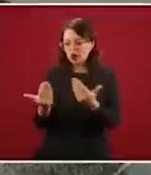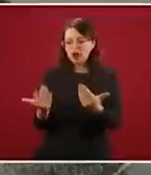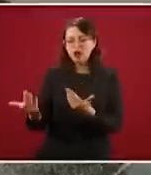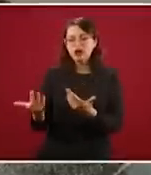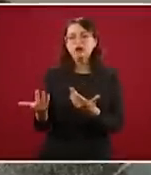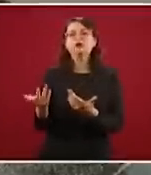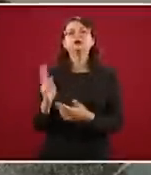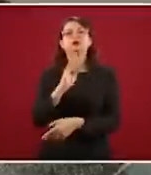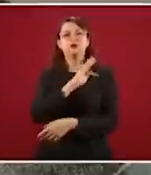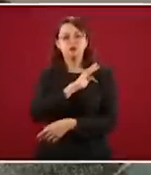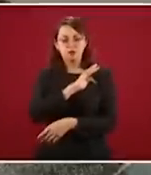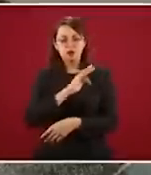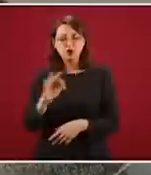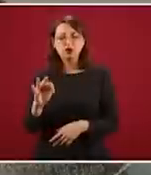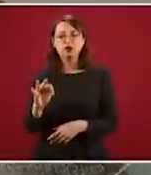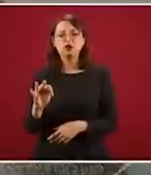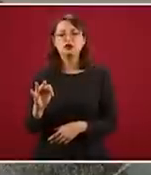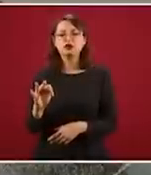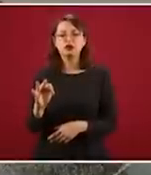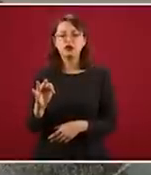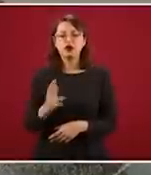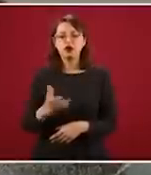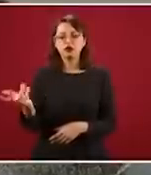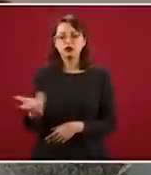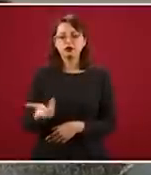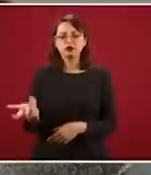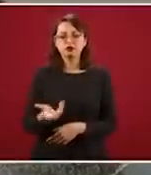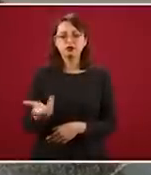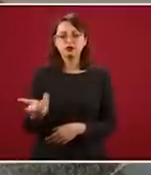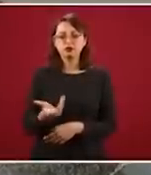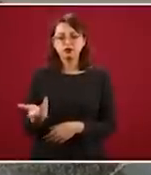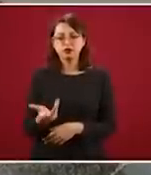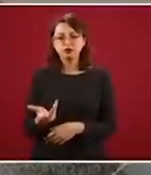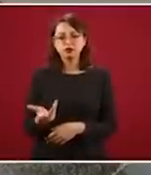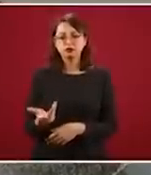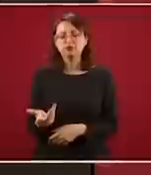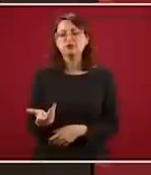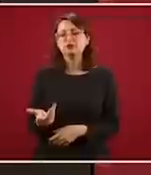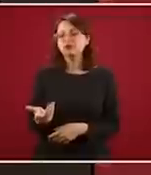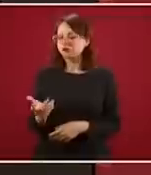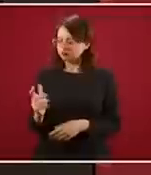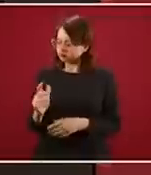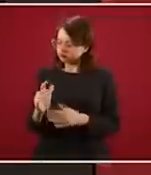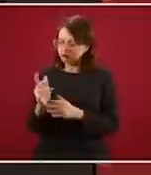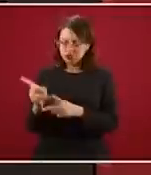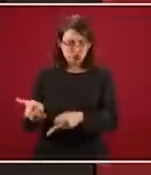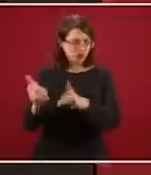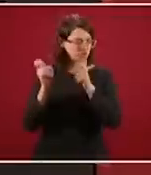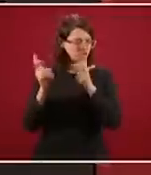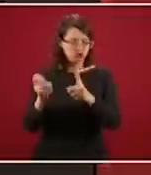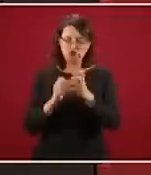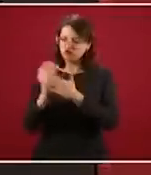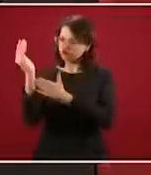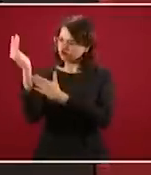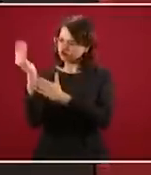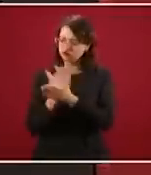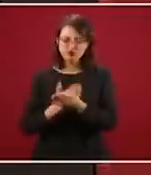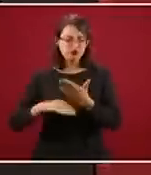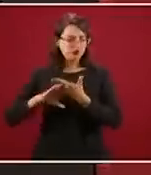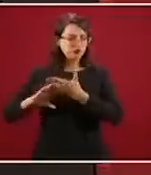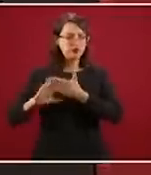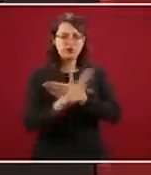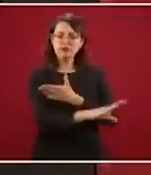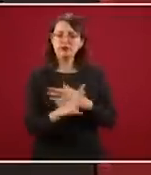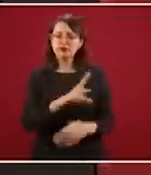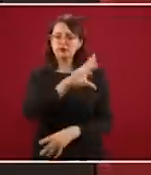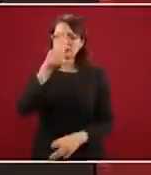alternativas llevar a cabo para tratar de eliminar por completo este tipo de robos,